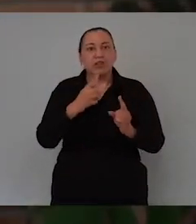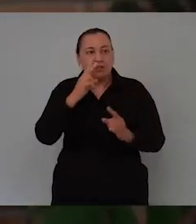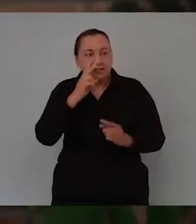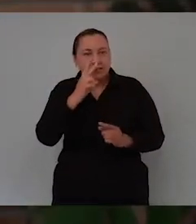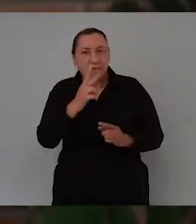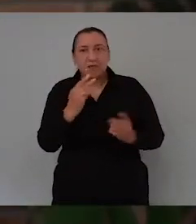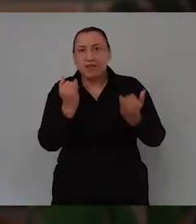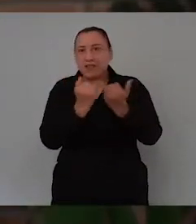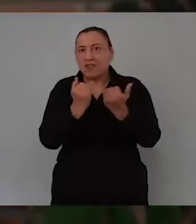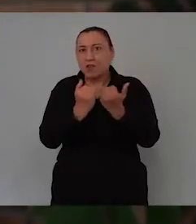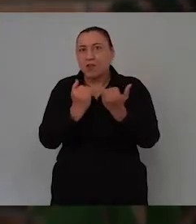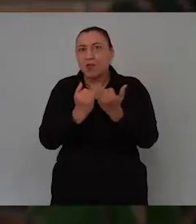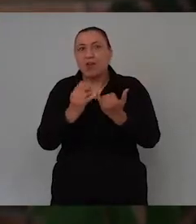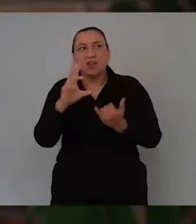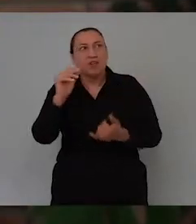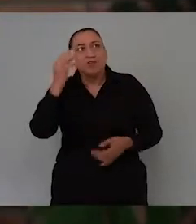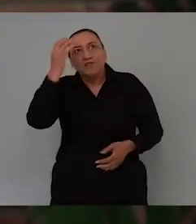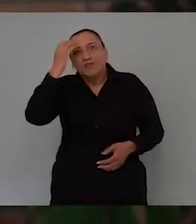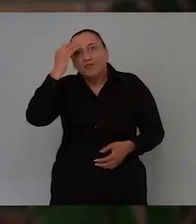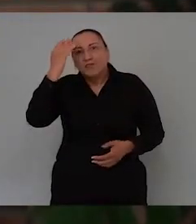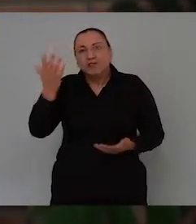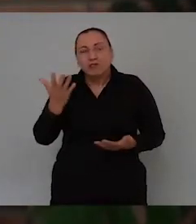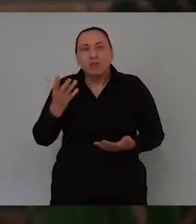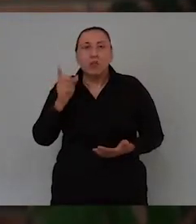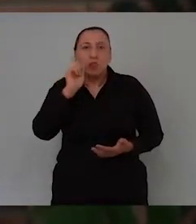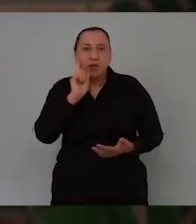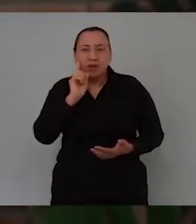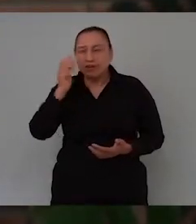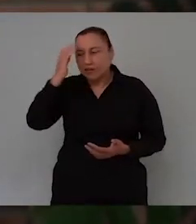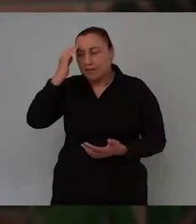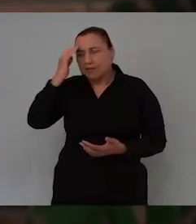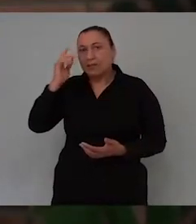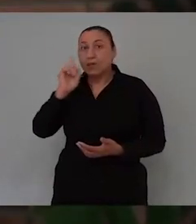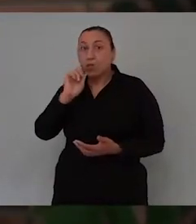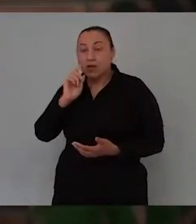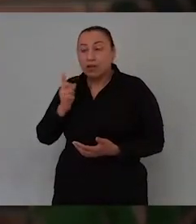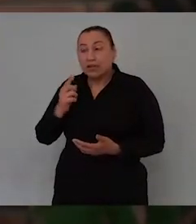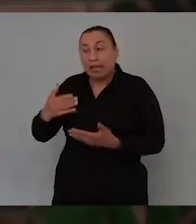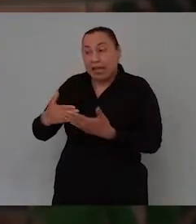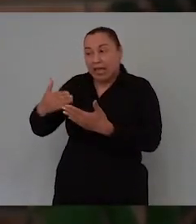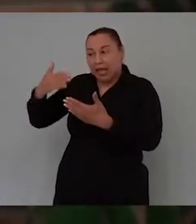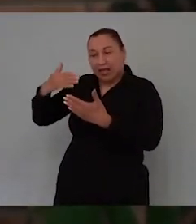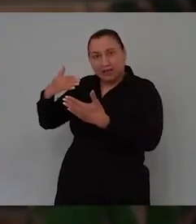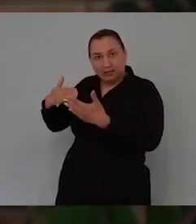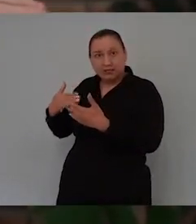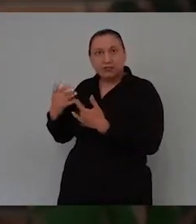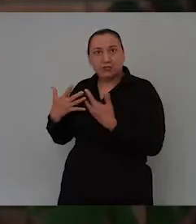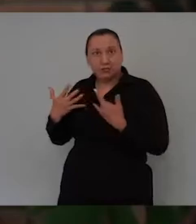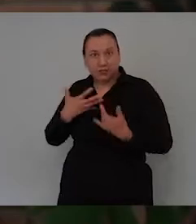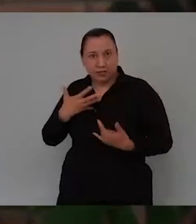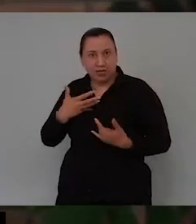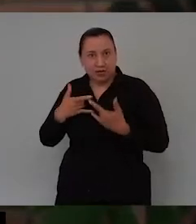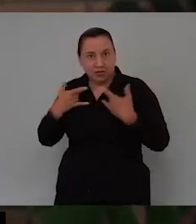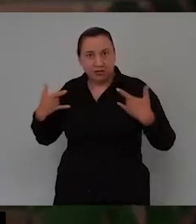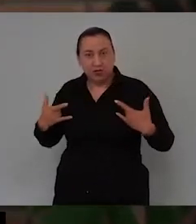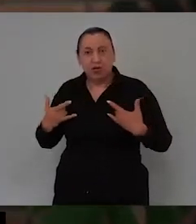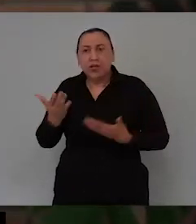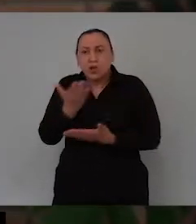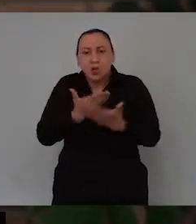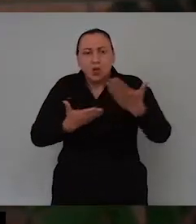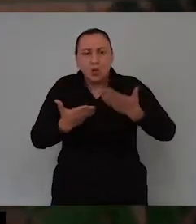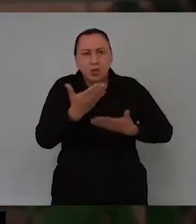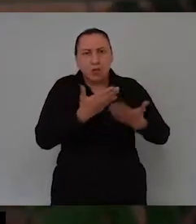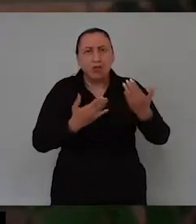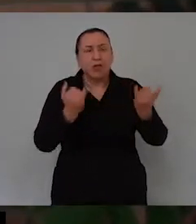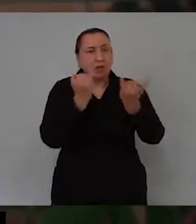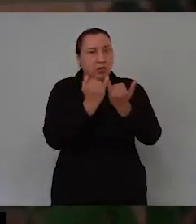se identificaron y se identifican sin conocerse. Mujeres que pensaron en las mujeres que les antecedieron, en